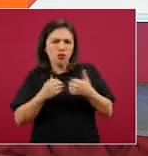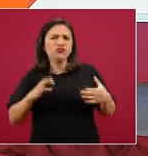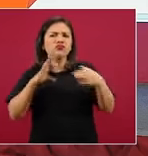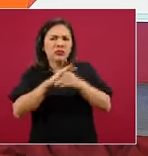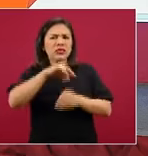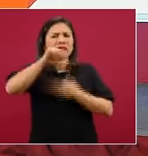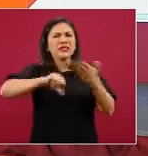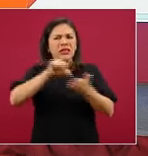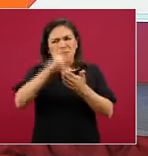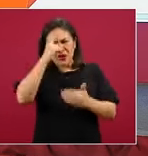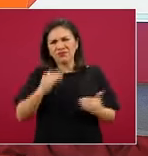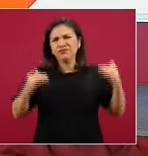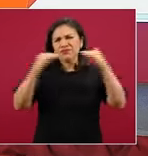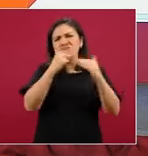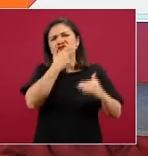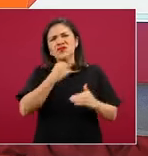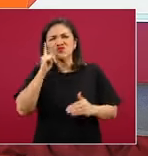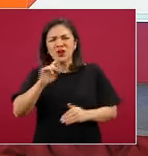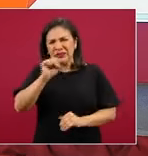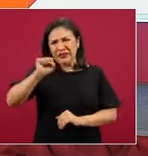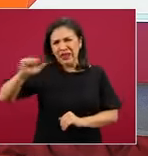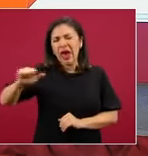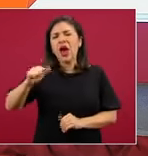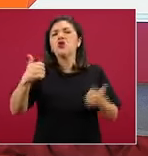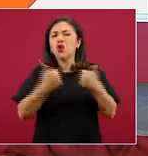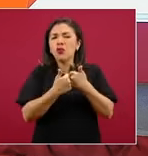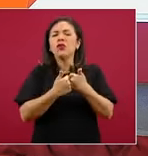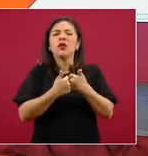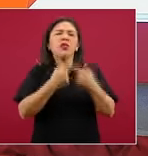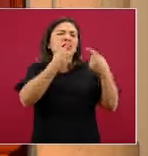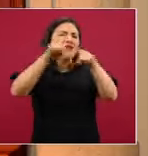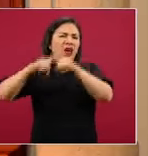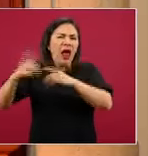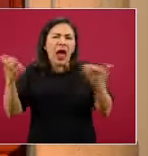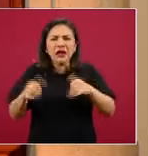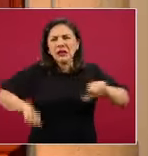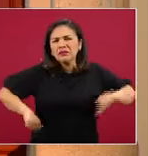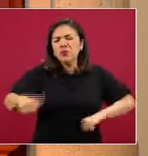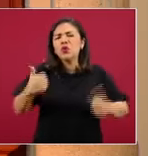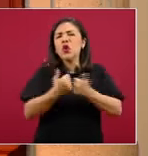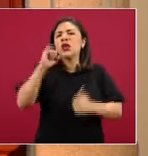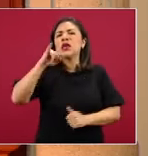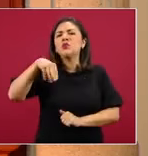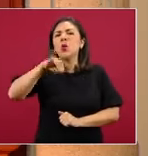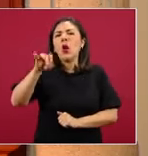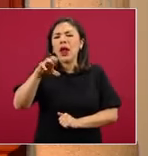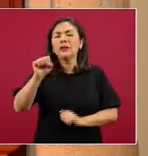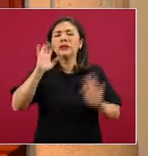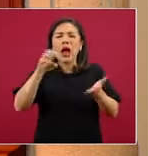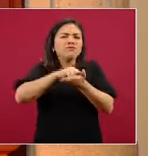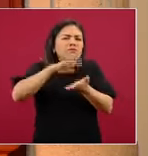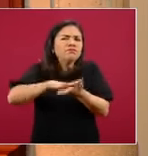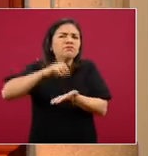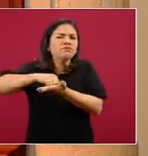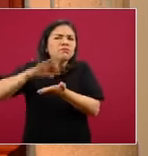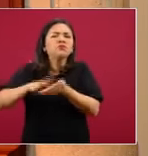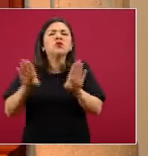desde el Centro de Equidad de Género en la Secretaría de Salud, pero con una estrategia multisectorial con InMujeres, han establecido una serie